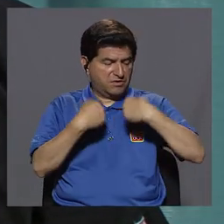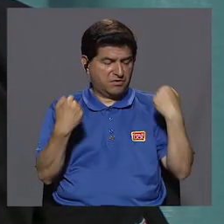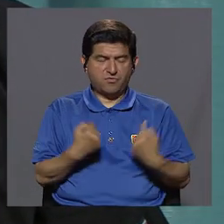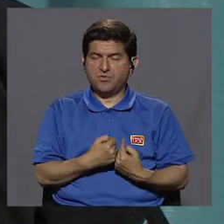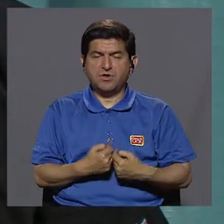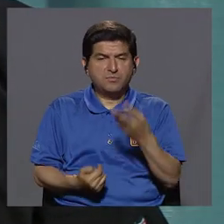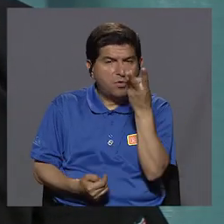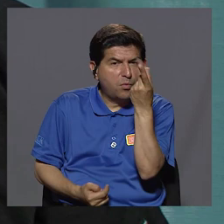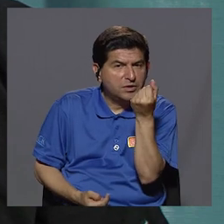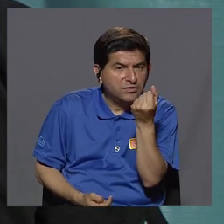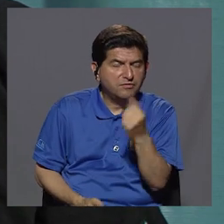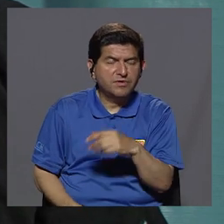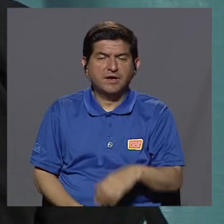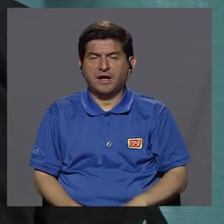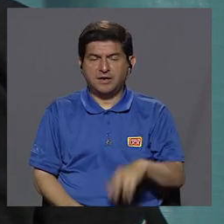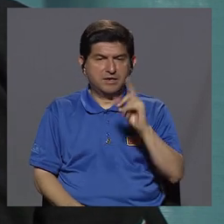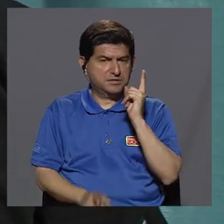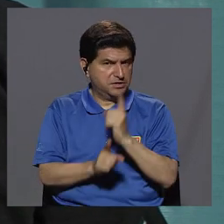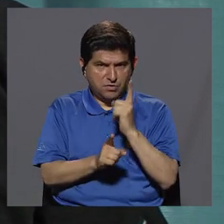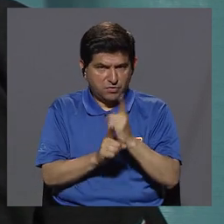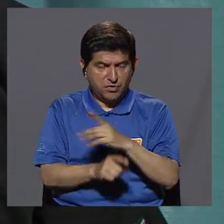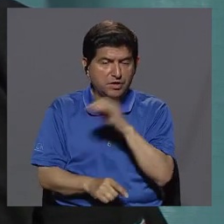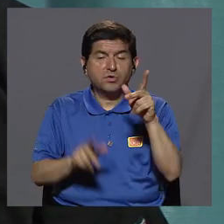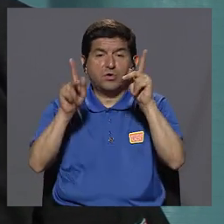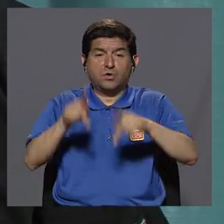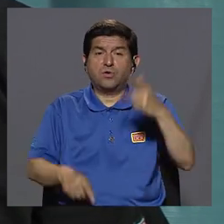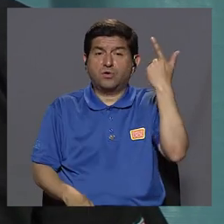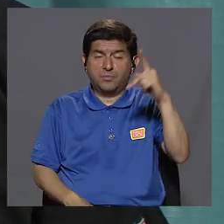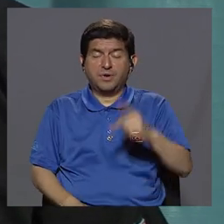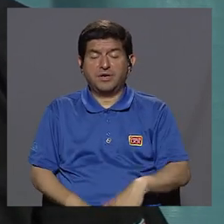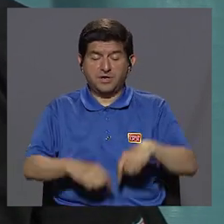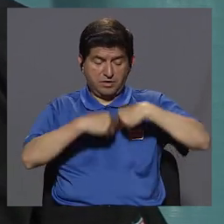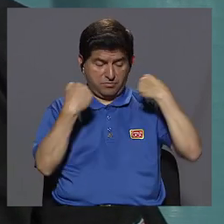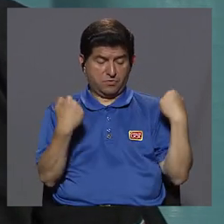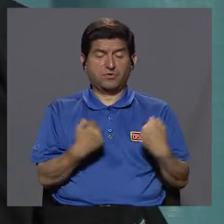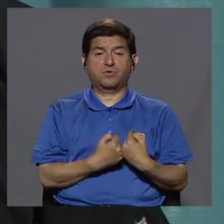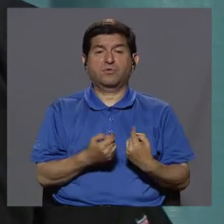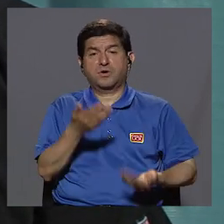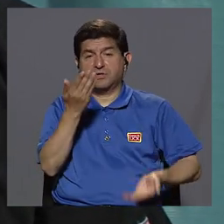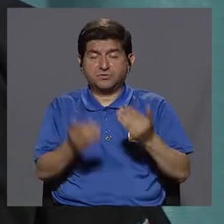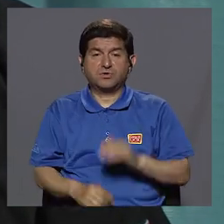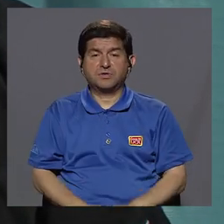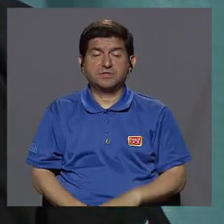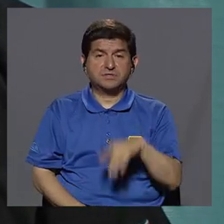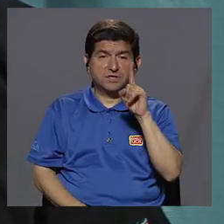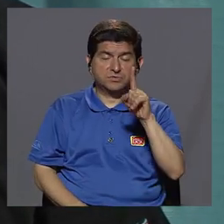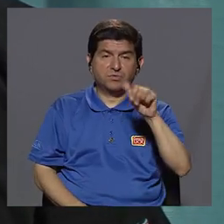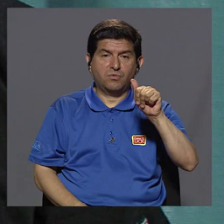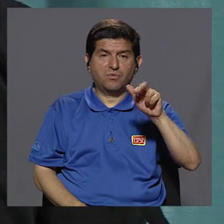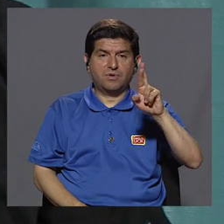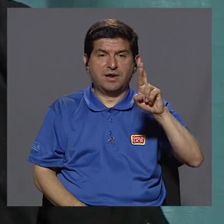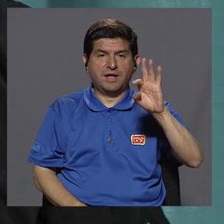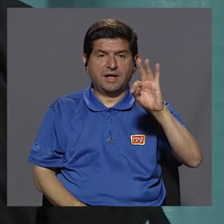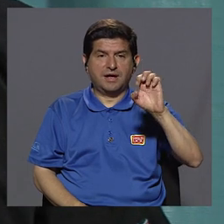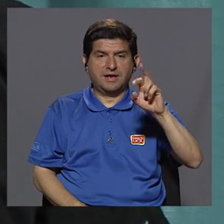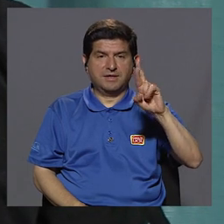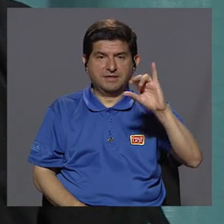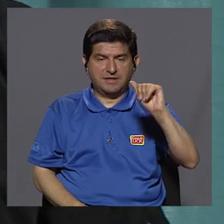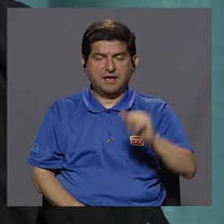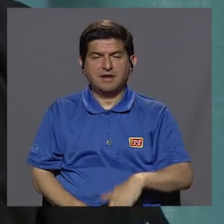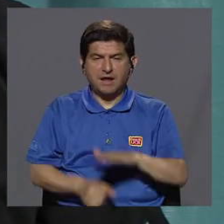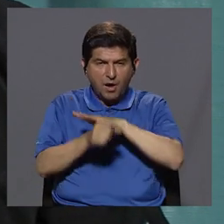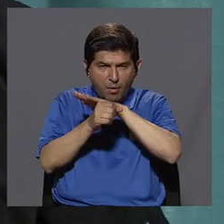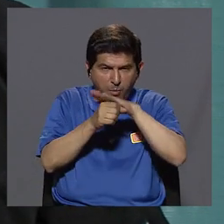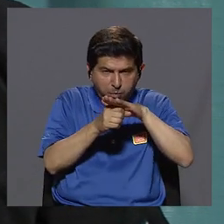también determinar si eventualmente eso es un paciente que tiene un riesgo coronario porque tiene una arteria tapada etcétera y